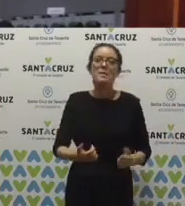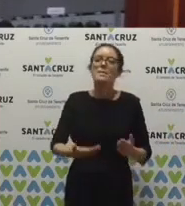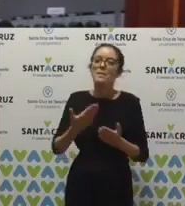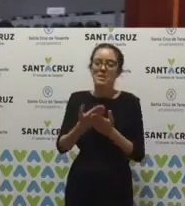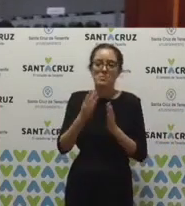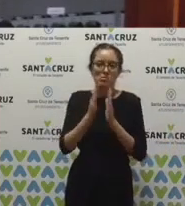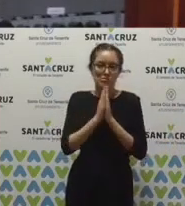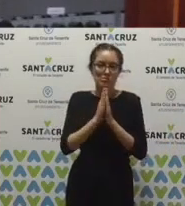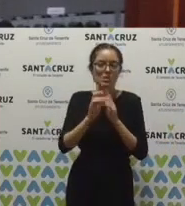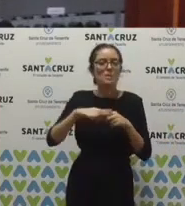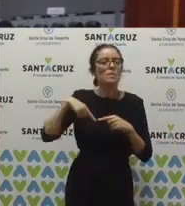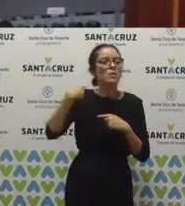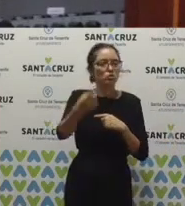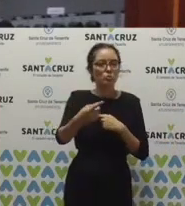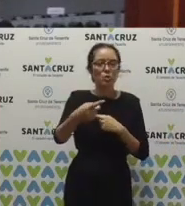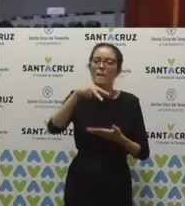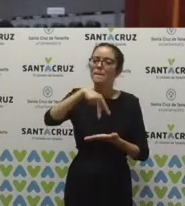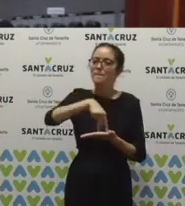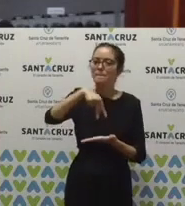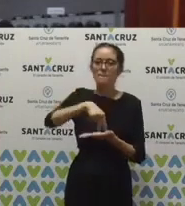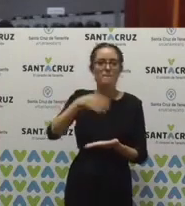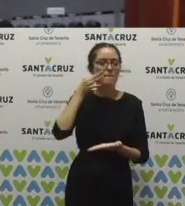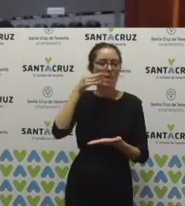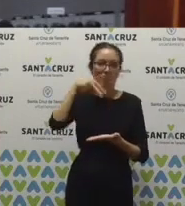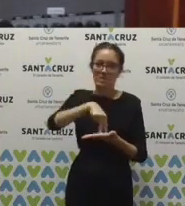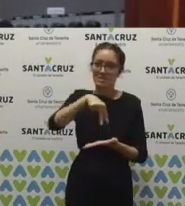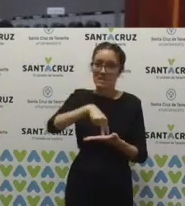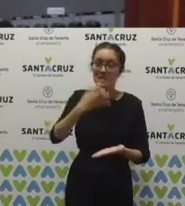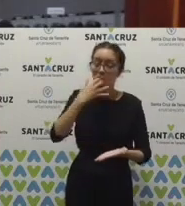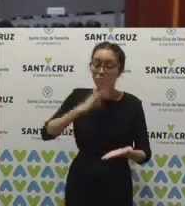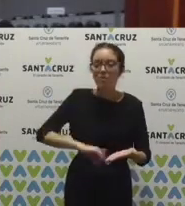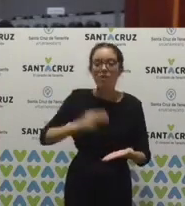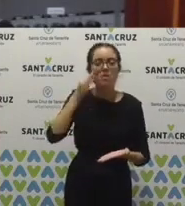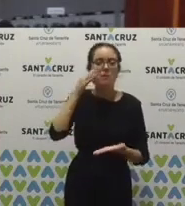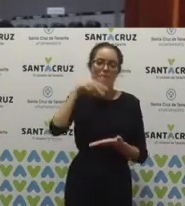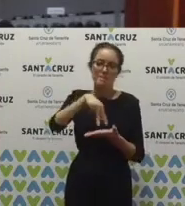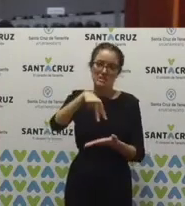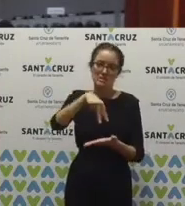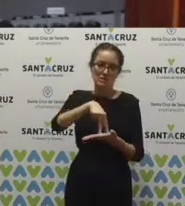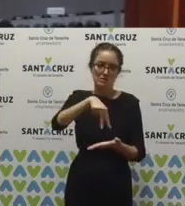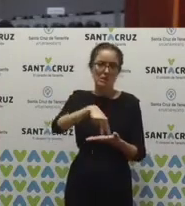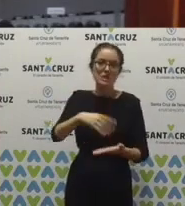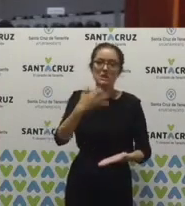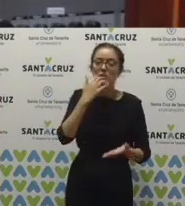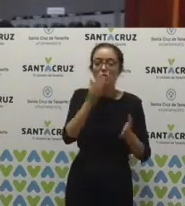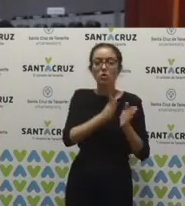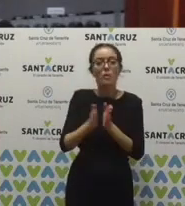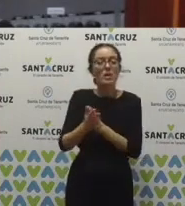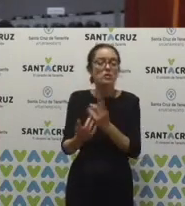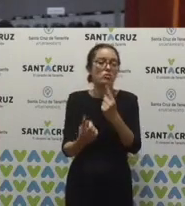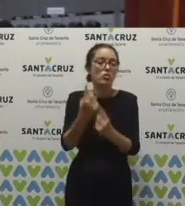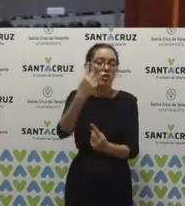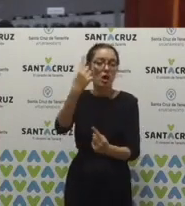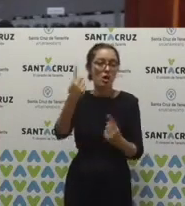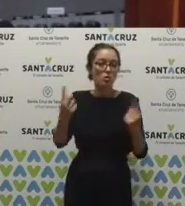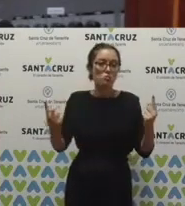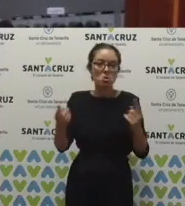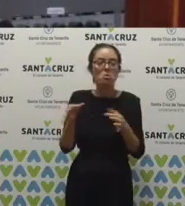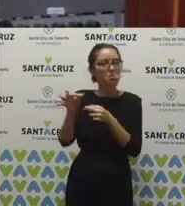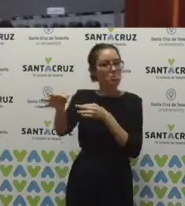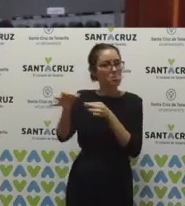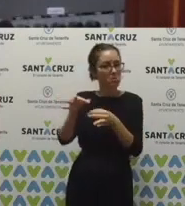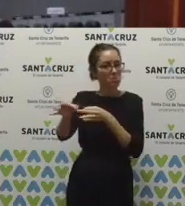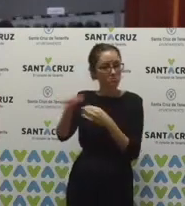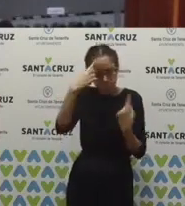pueden hacer de carácter presencial lo hagamos de carácter presencial y si algún compañero quiere recurrir al modelo telemático que lo